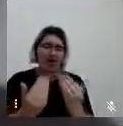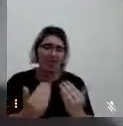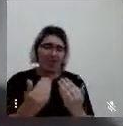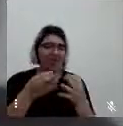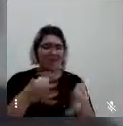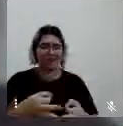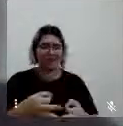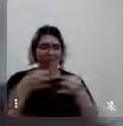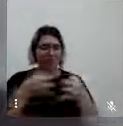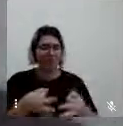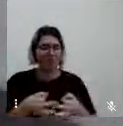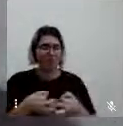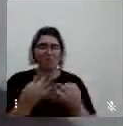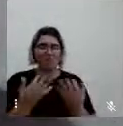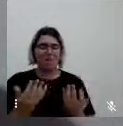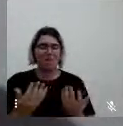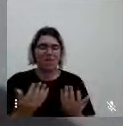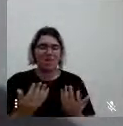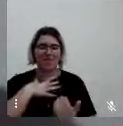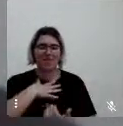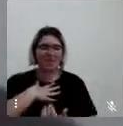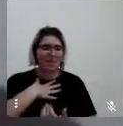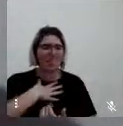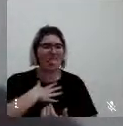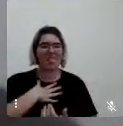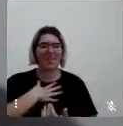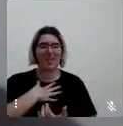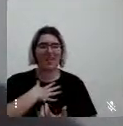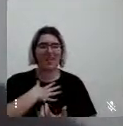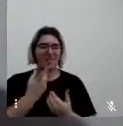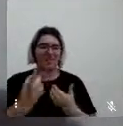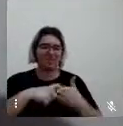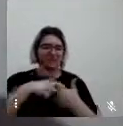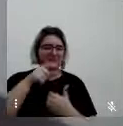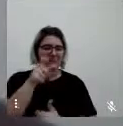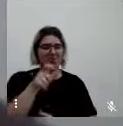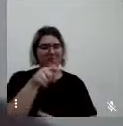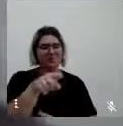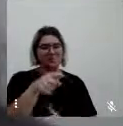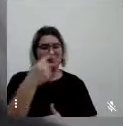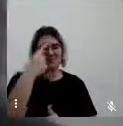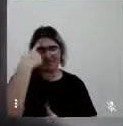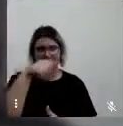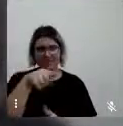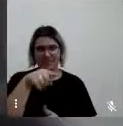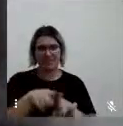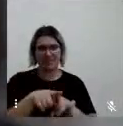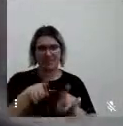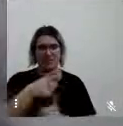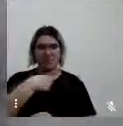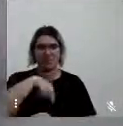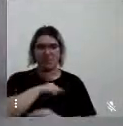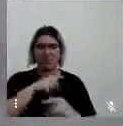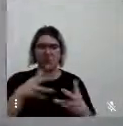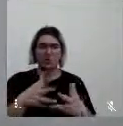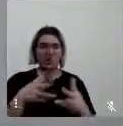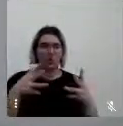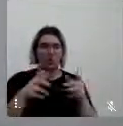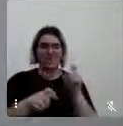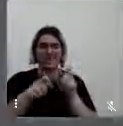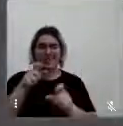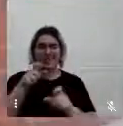ha sido un placer contar contigo. Ya sabes que aquí somos muy aficionados a contar con la gente que nos gusta, así